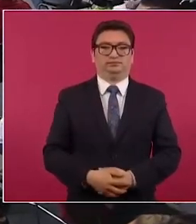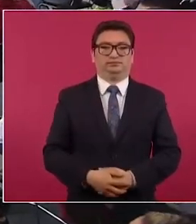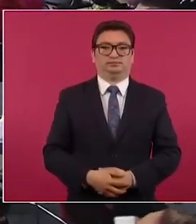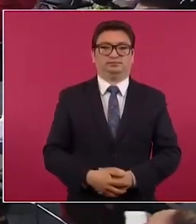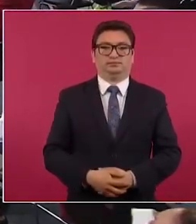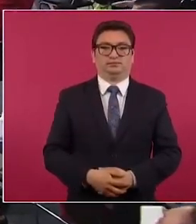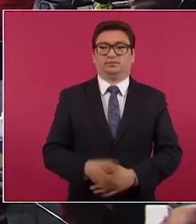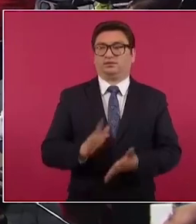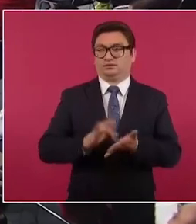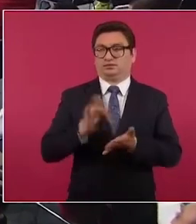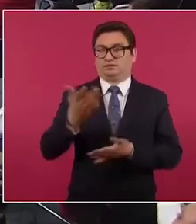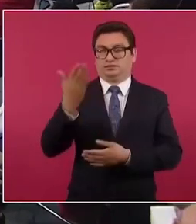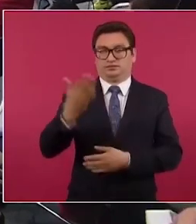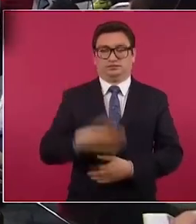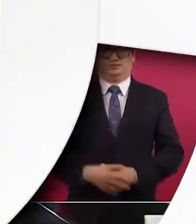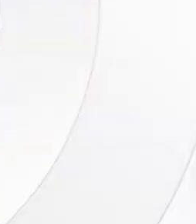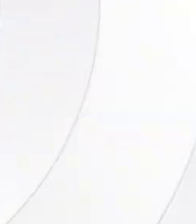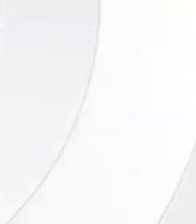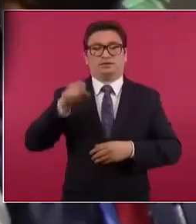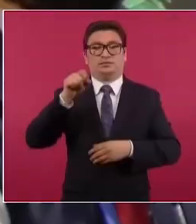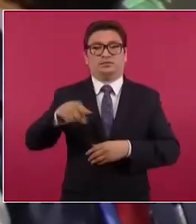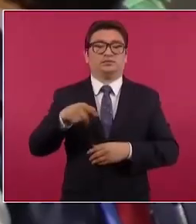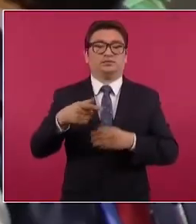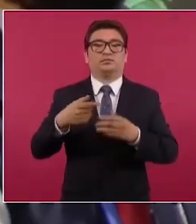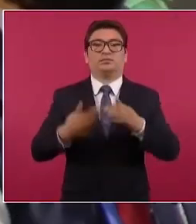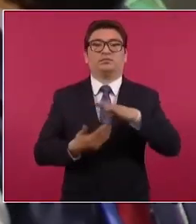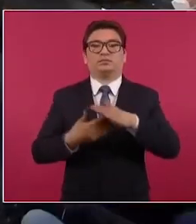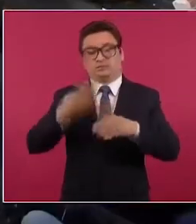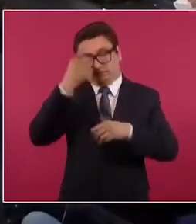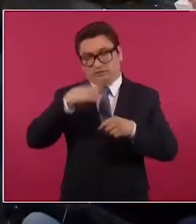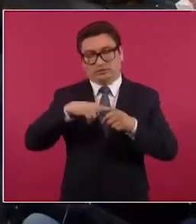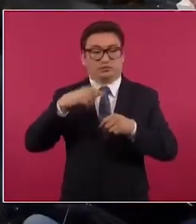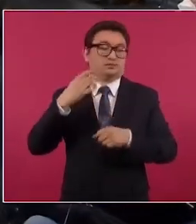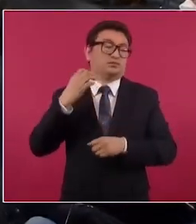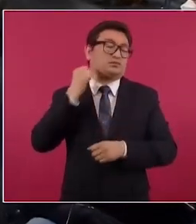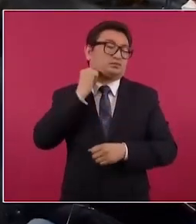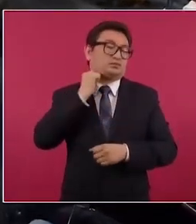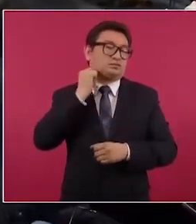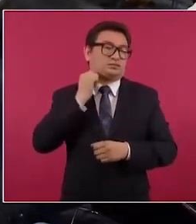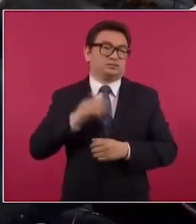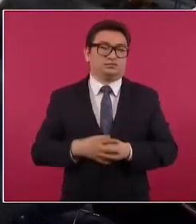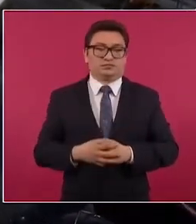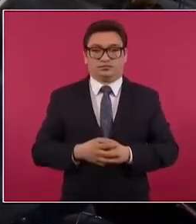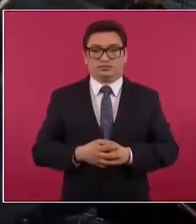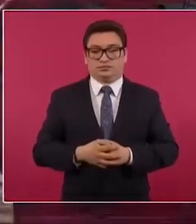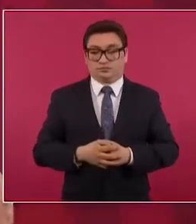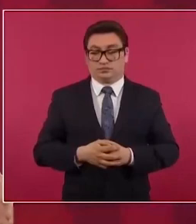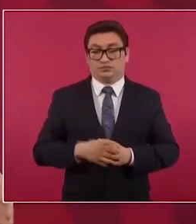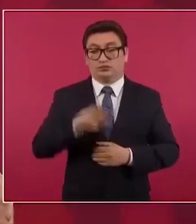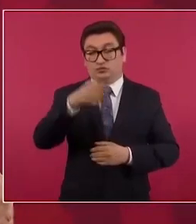que le agradezco mucho. ¿Qué opina, presidente? Pues que no lo creo,